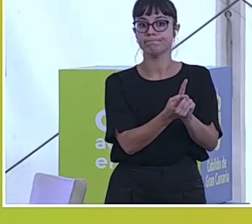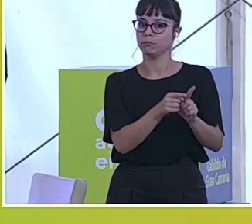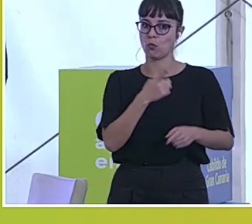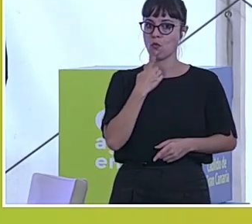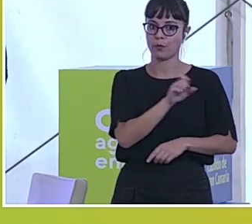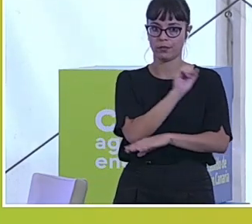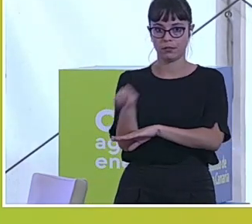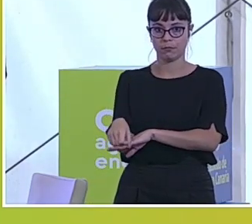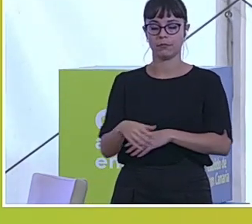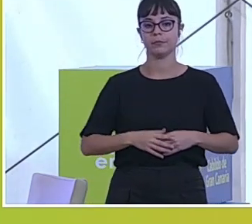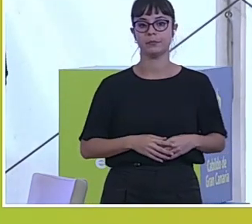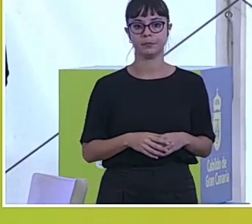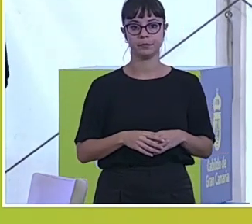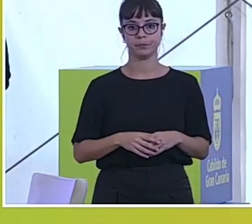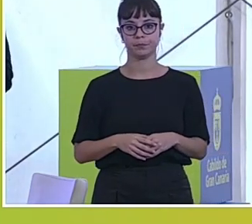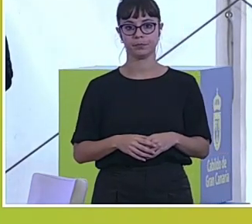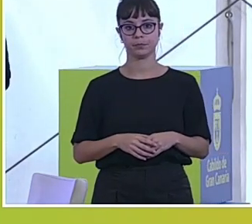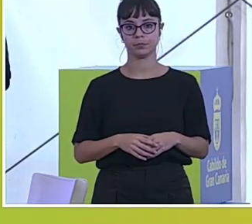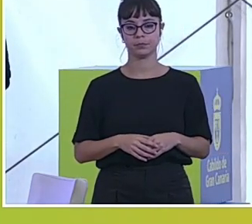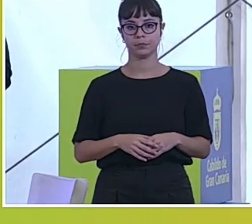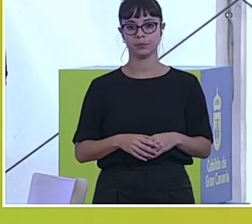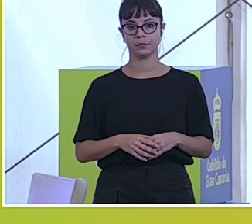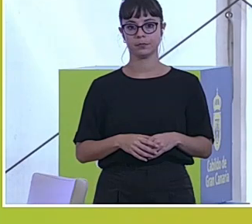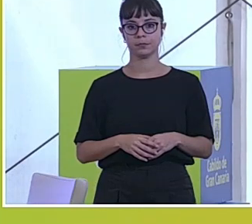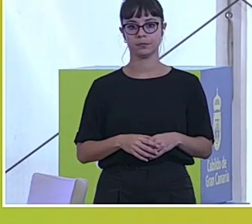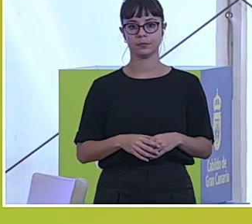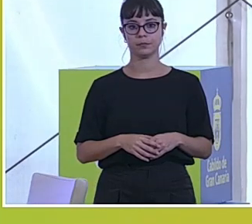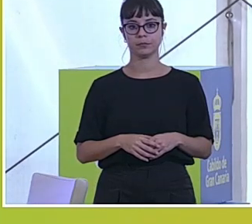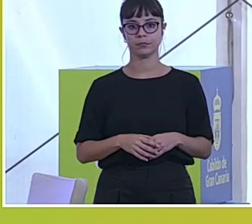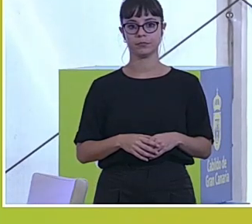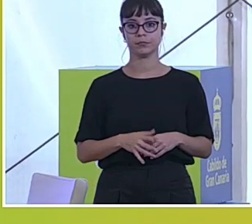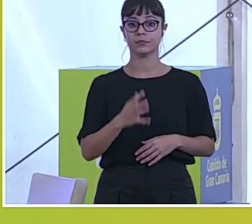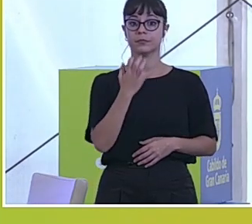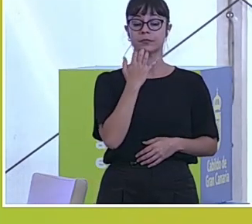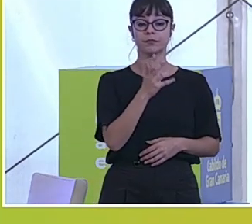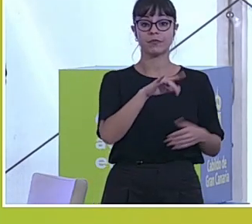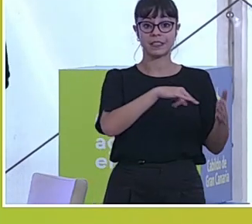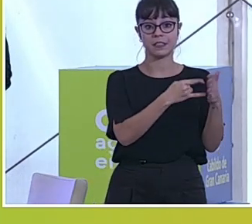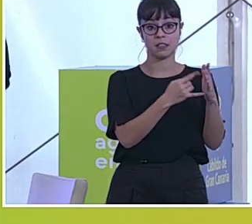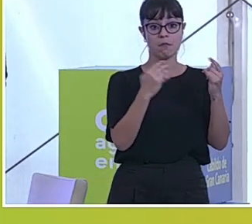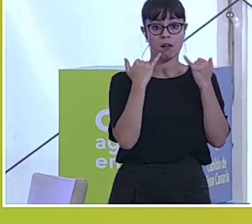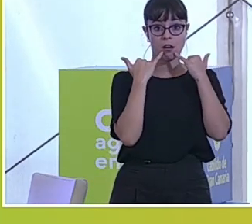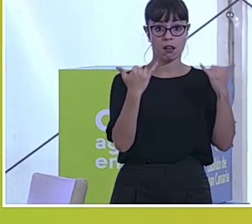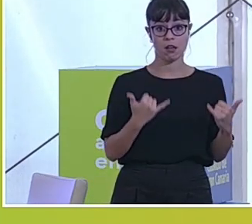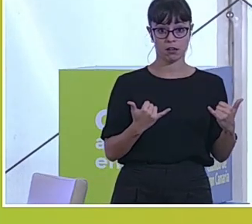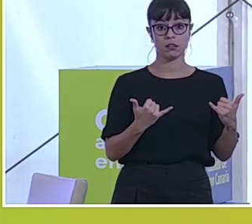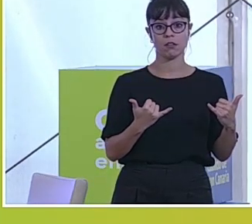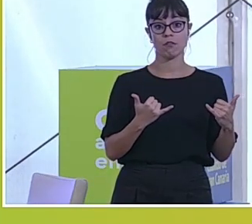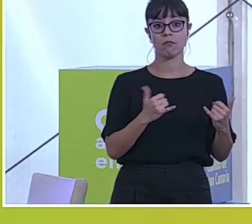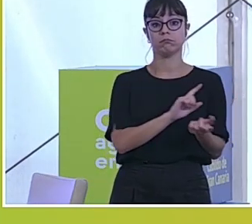una integración adecuada desde el punto de vista del sistema eléctrico podría ser el uso de baterías para la gestión